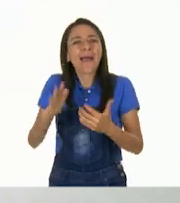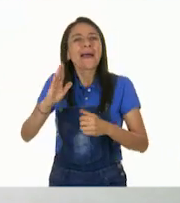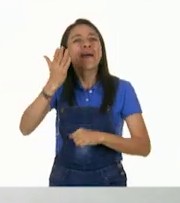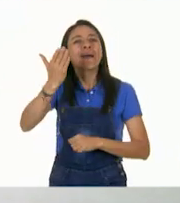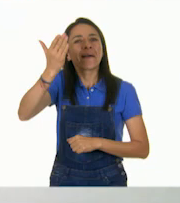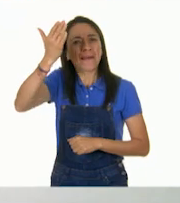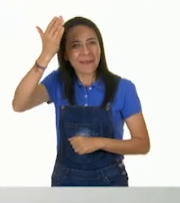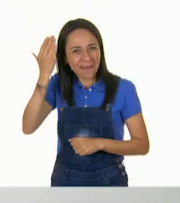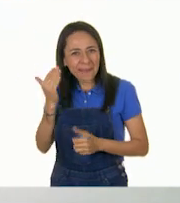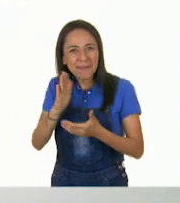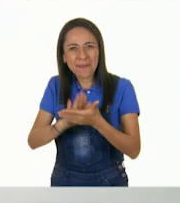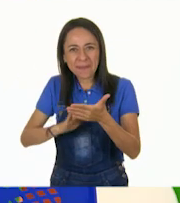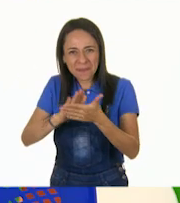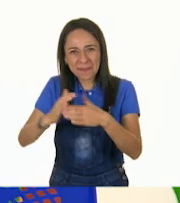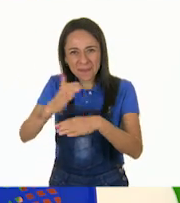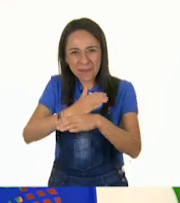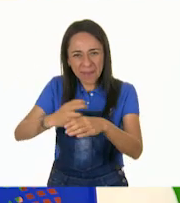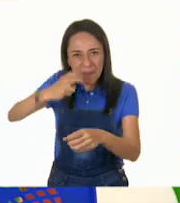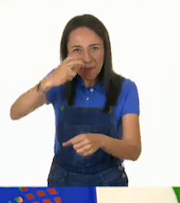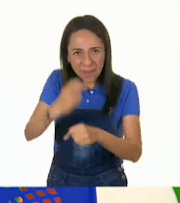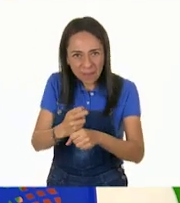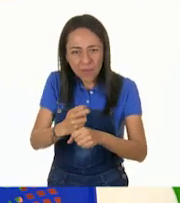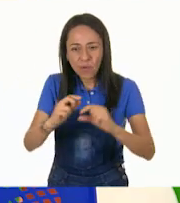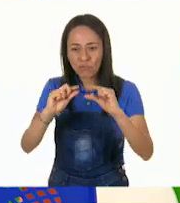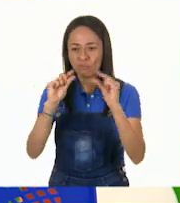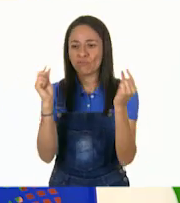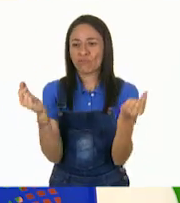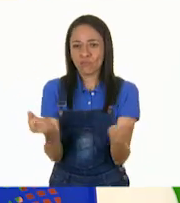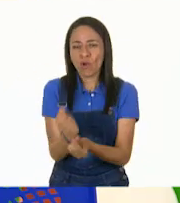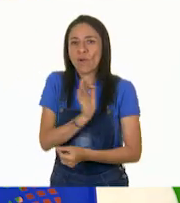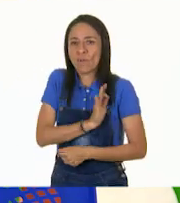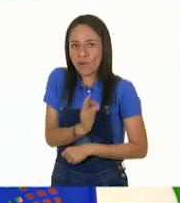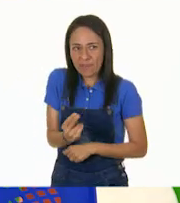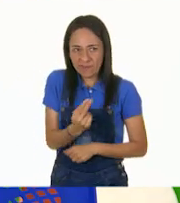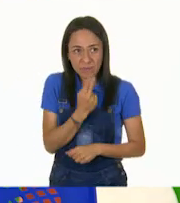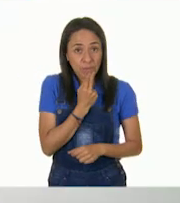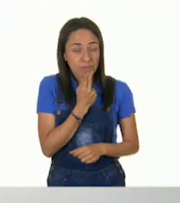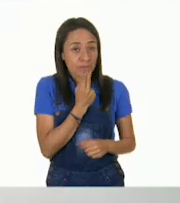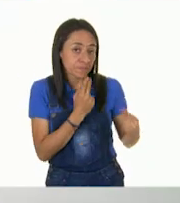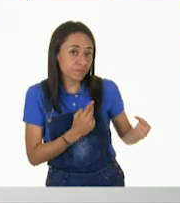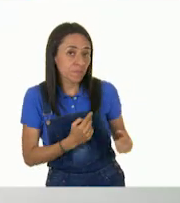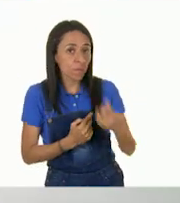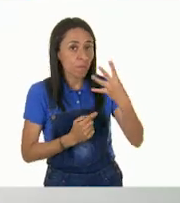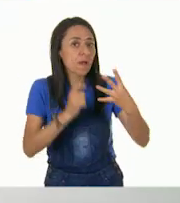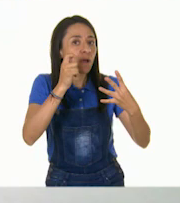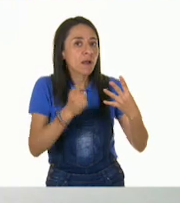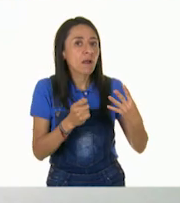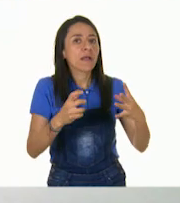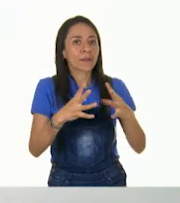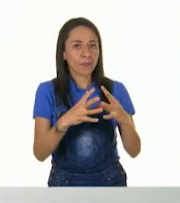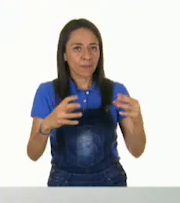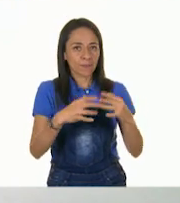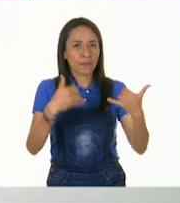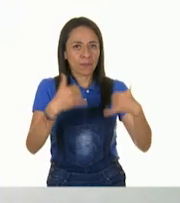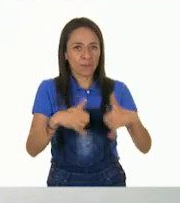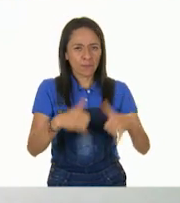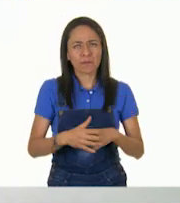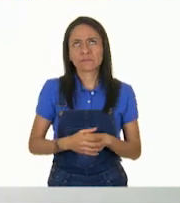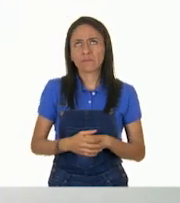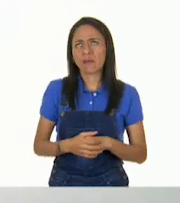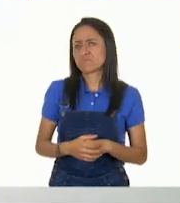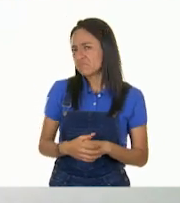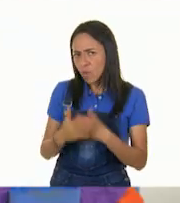en otro momento 4 peluches esos los puedes sustituir por cuatro cojines